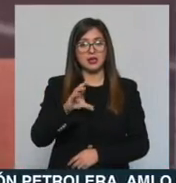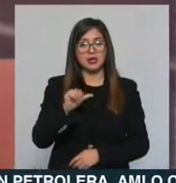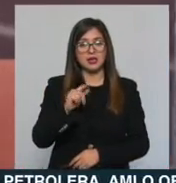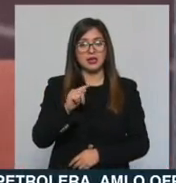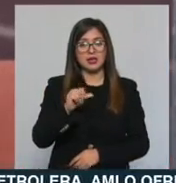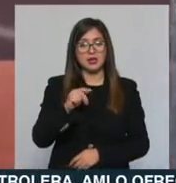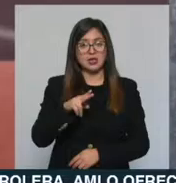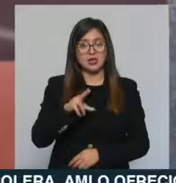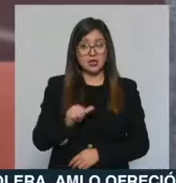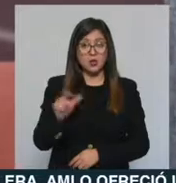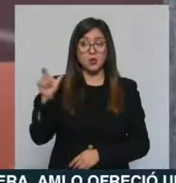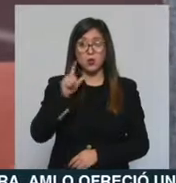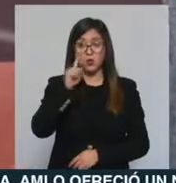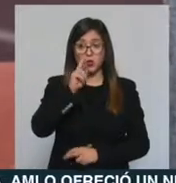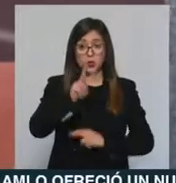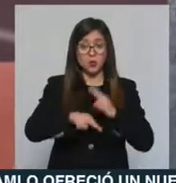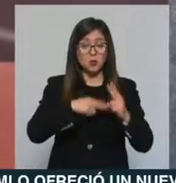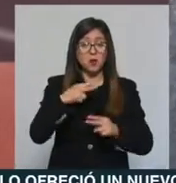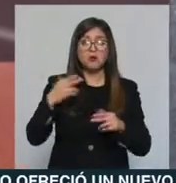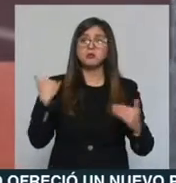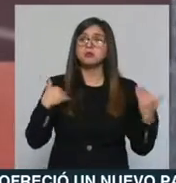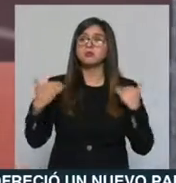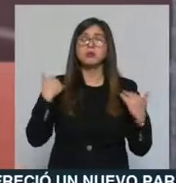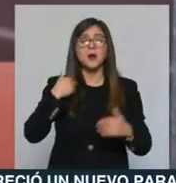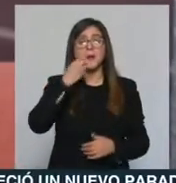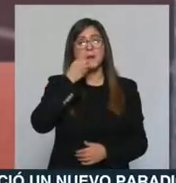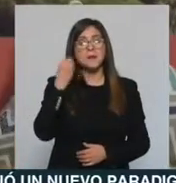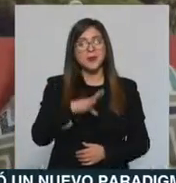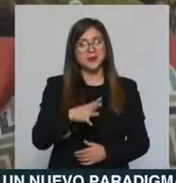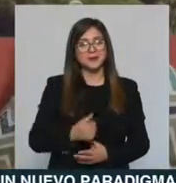muy bonito, súper agradable, vale la pena. Doble beneficio.